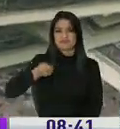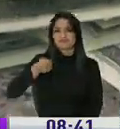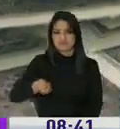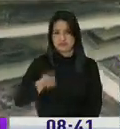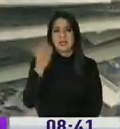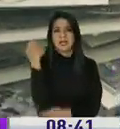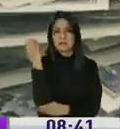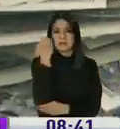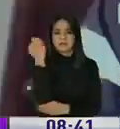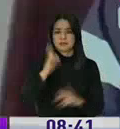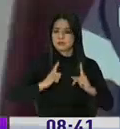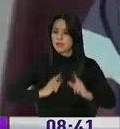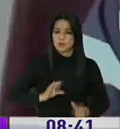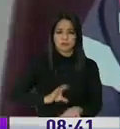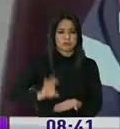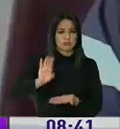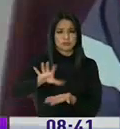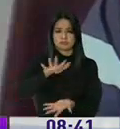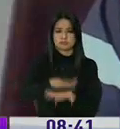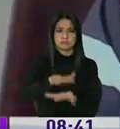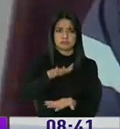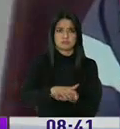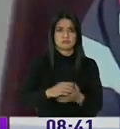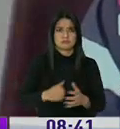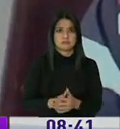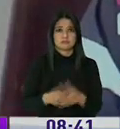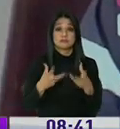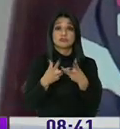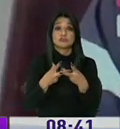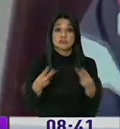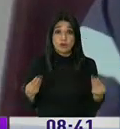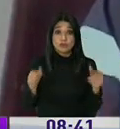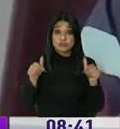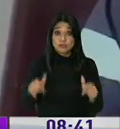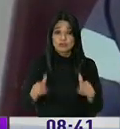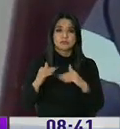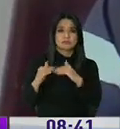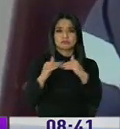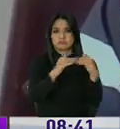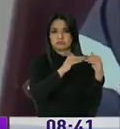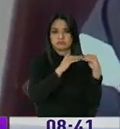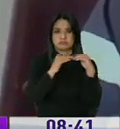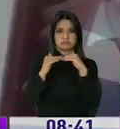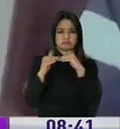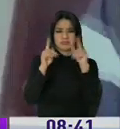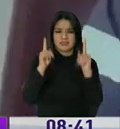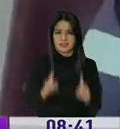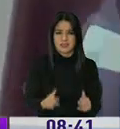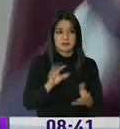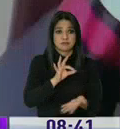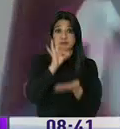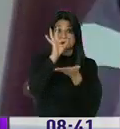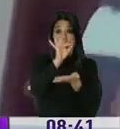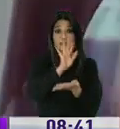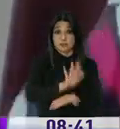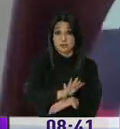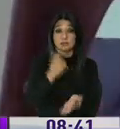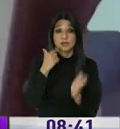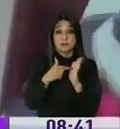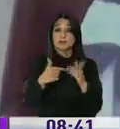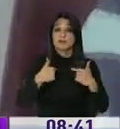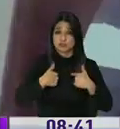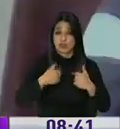emergencia sanitaria. La solución es democratizar las representaciones. Tengo problema. Yo